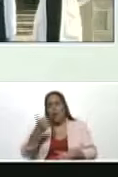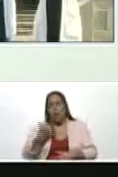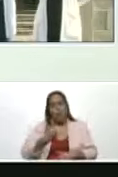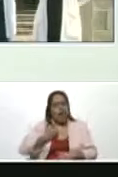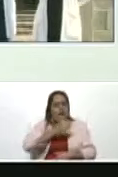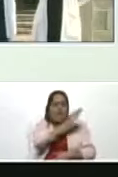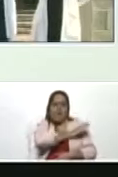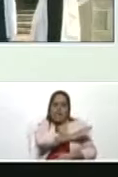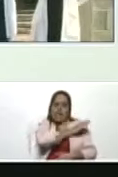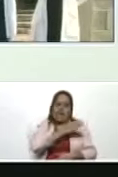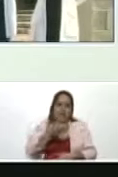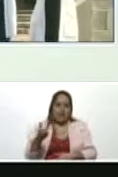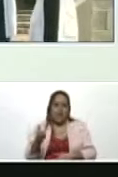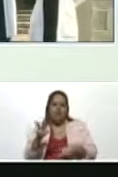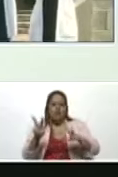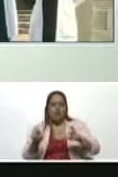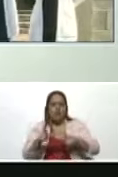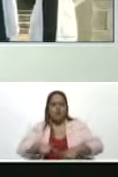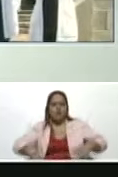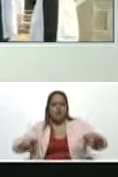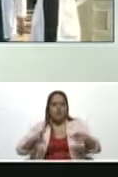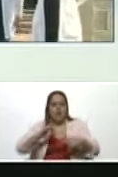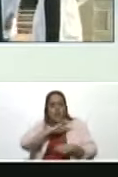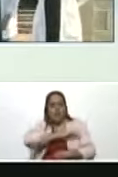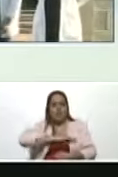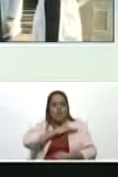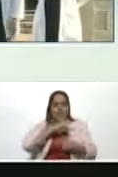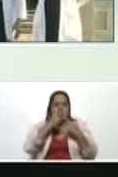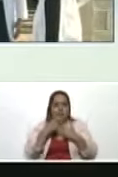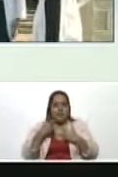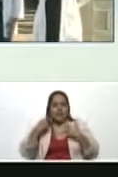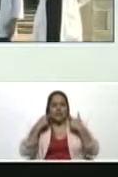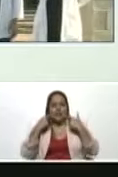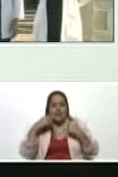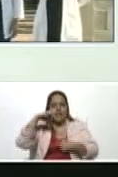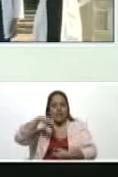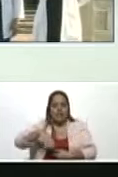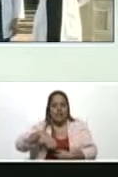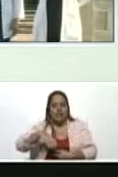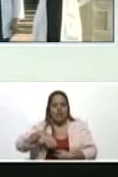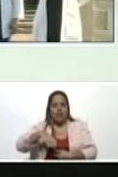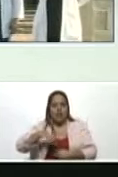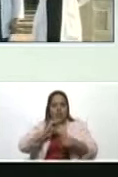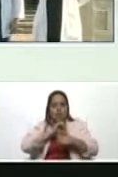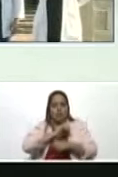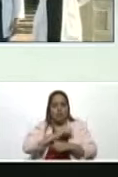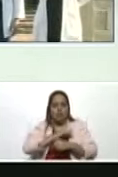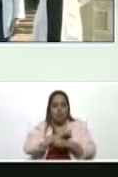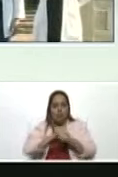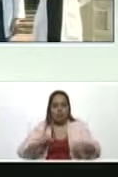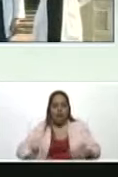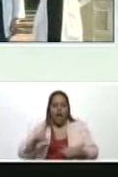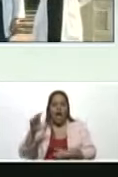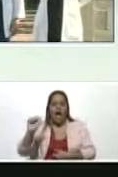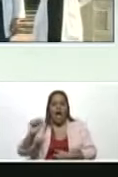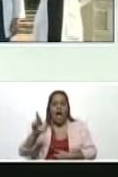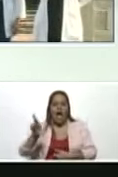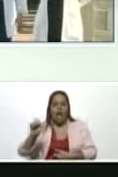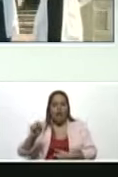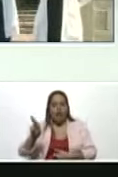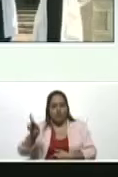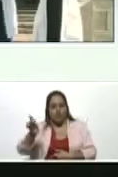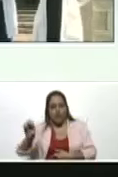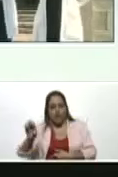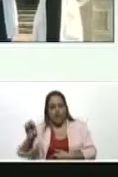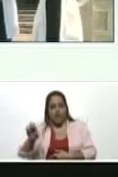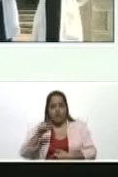clínica. La nueva sede de la Misión Sonrisa en Araure. Allá está la doctora Alessia Molina con